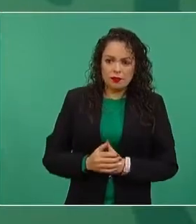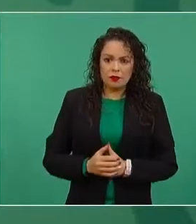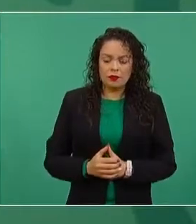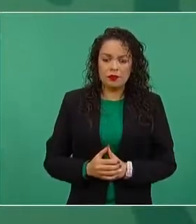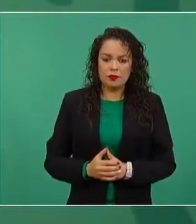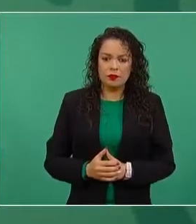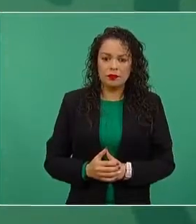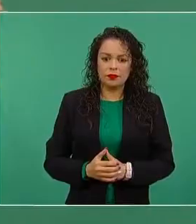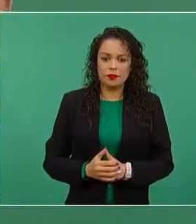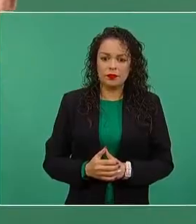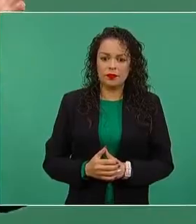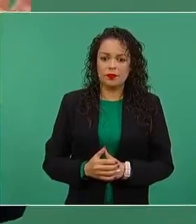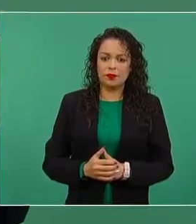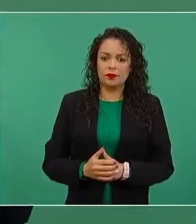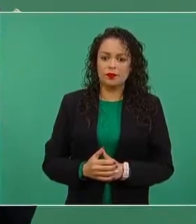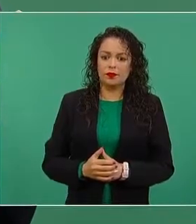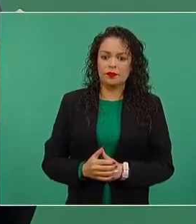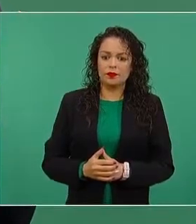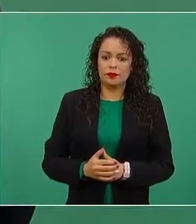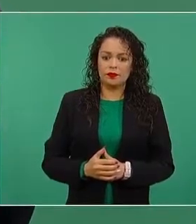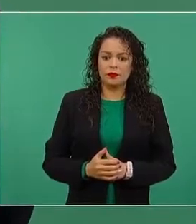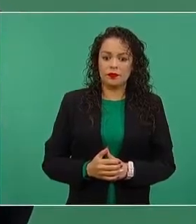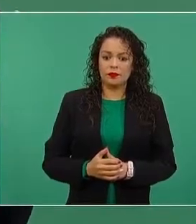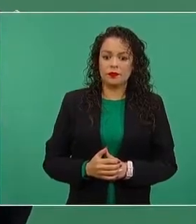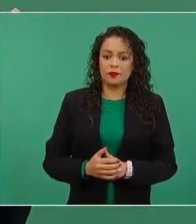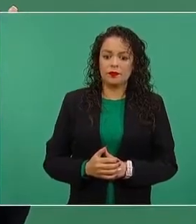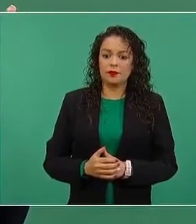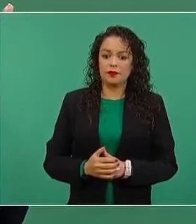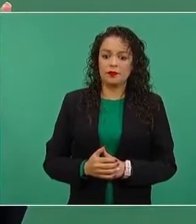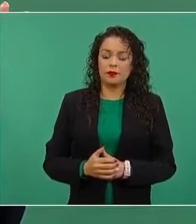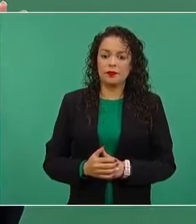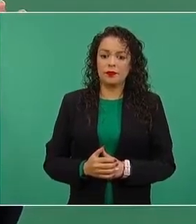Es como un testimonio